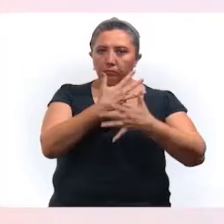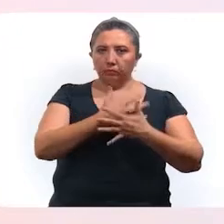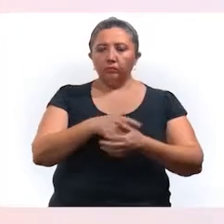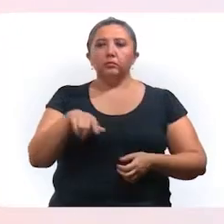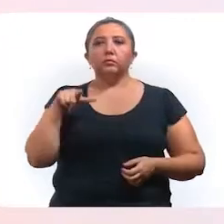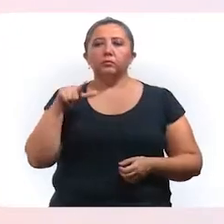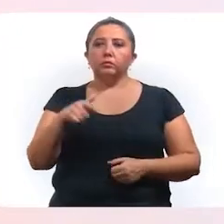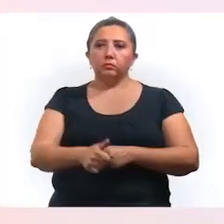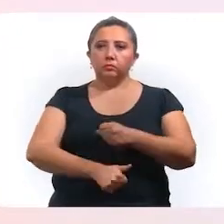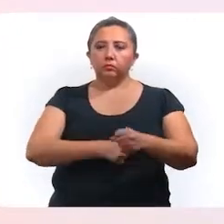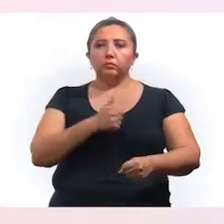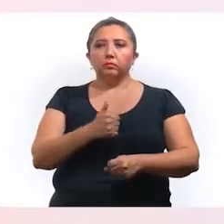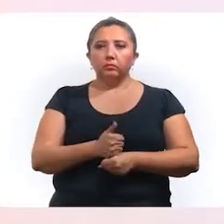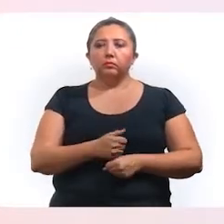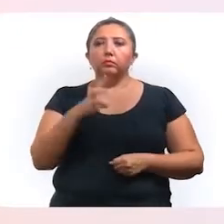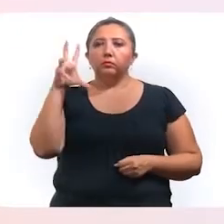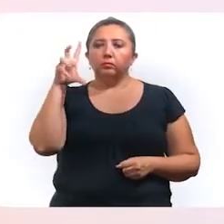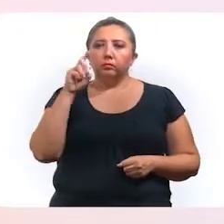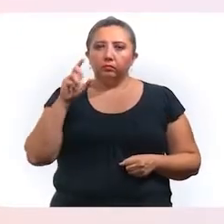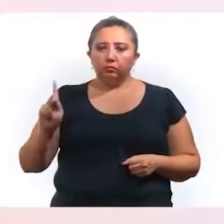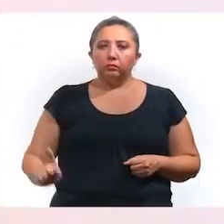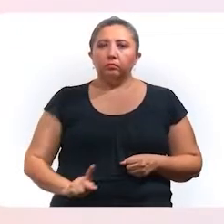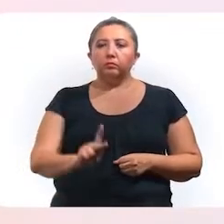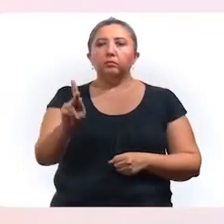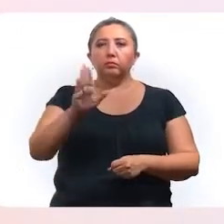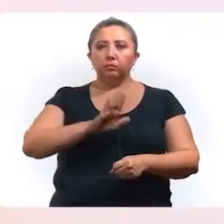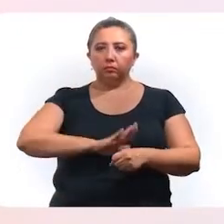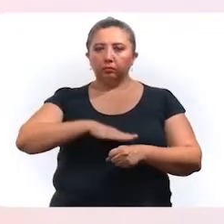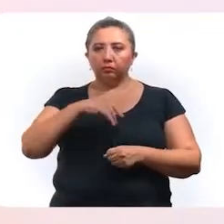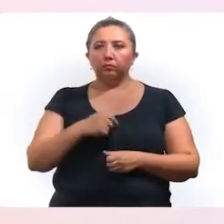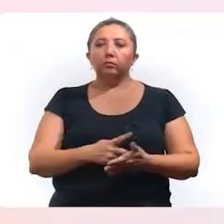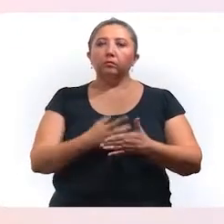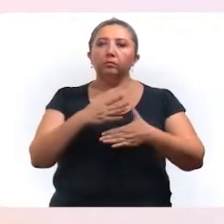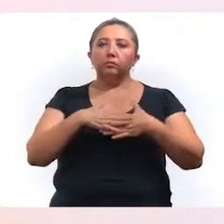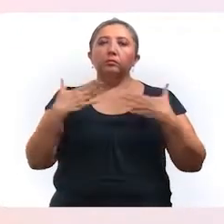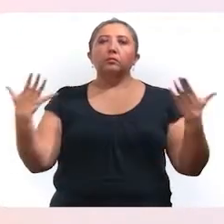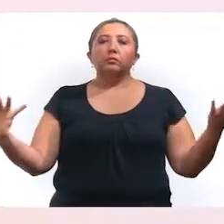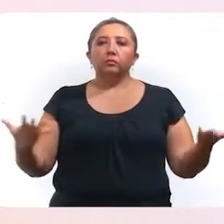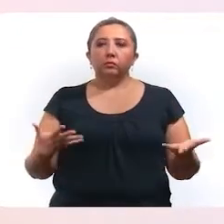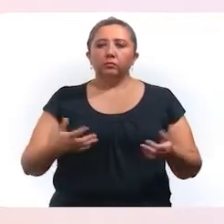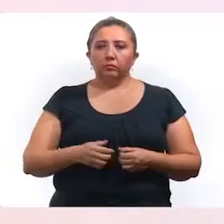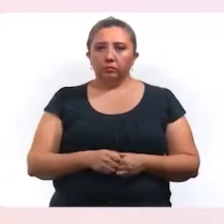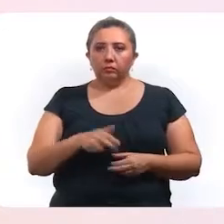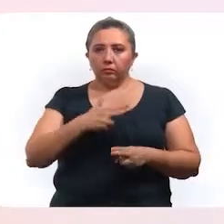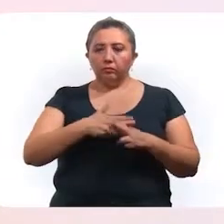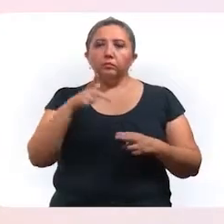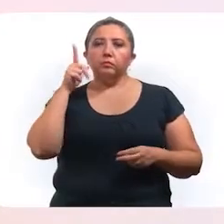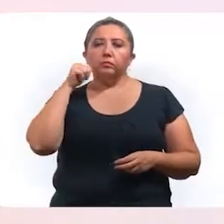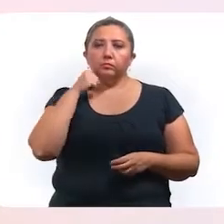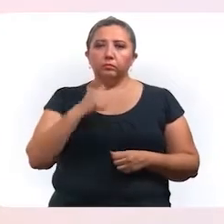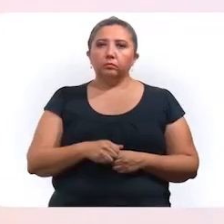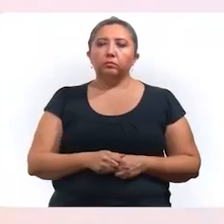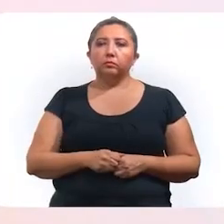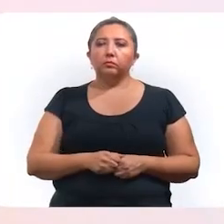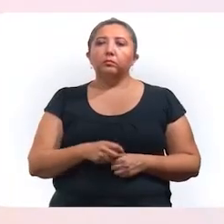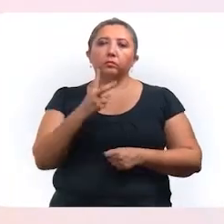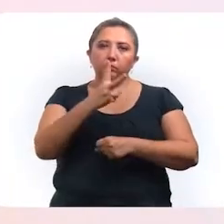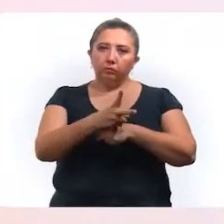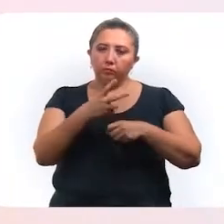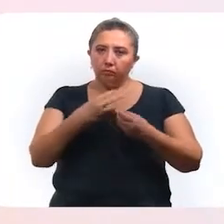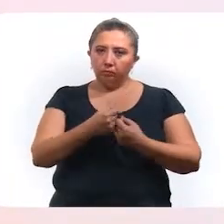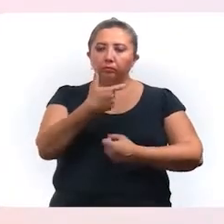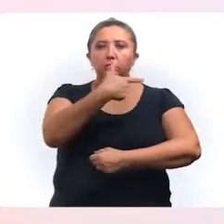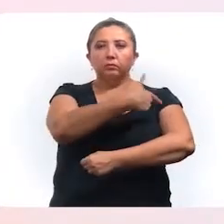a 17 años de edad en 30 municipios más, proceso que se llevará a cabo hasta mañana. Los